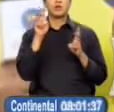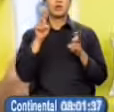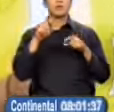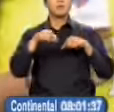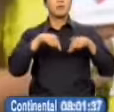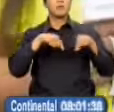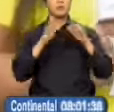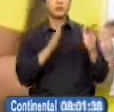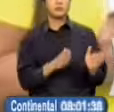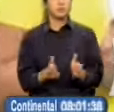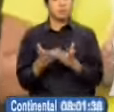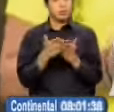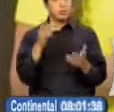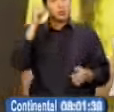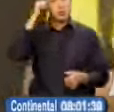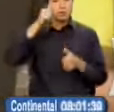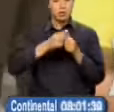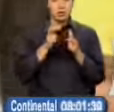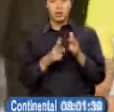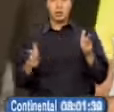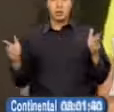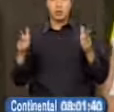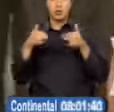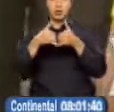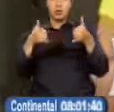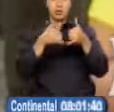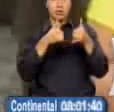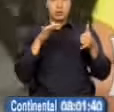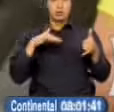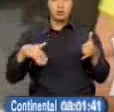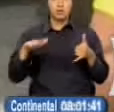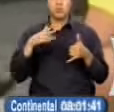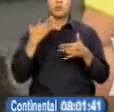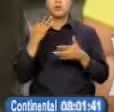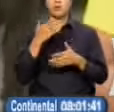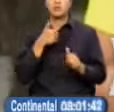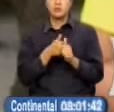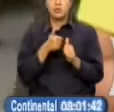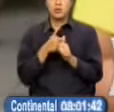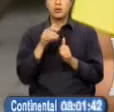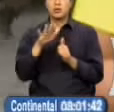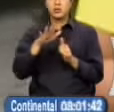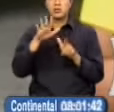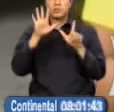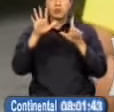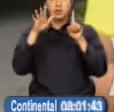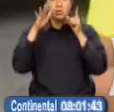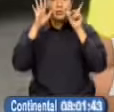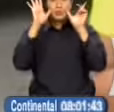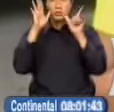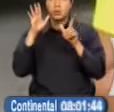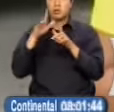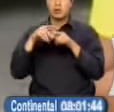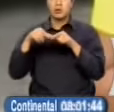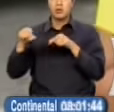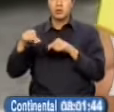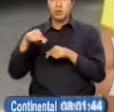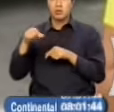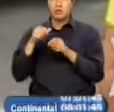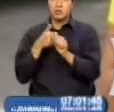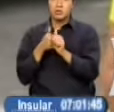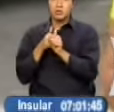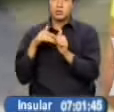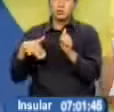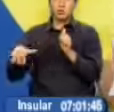justamente a la organización recuerden los parqueaderos de los centros comerciales más cercanos del supermercado que está aquí muy cerquita la 6 de diciembre así como de un centro comercial bastante